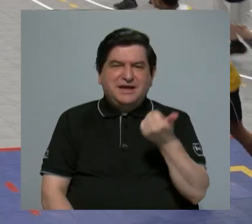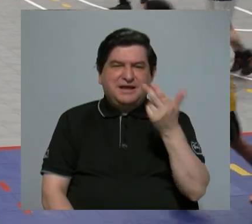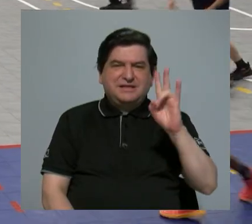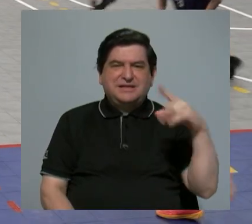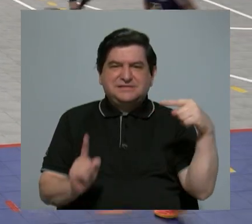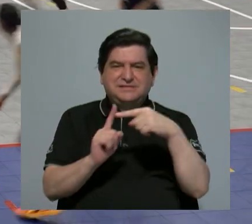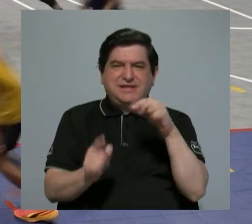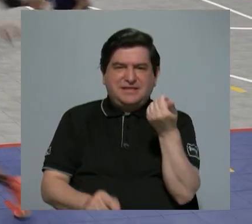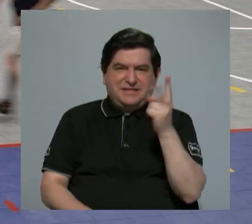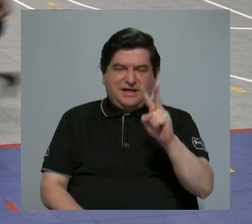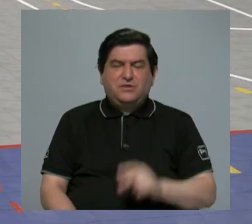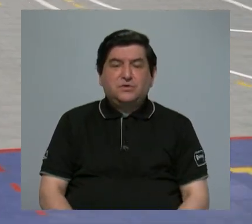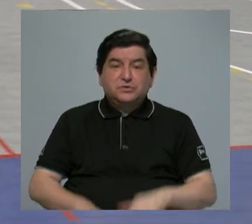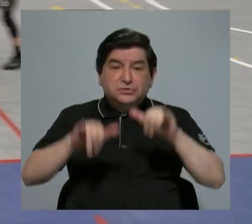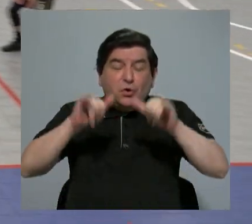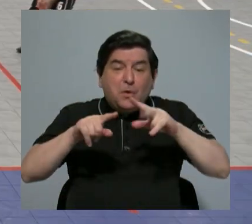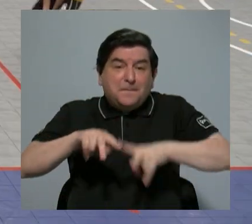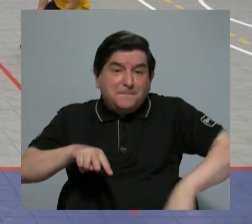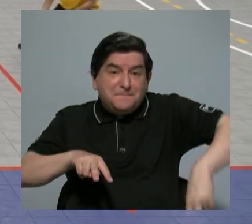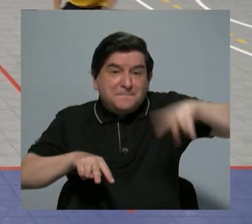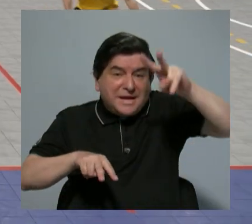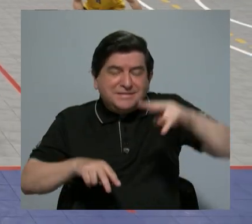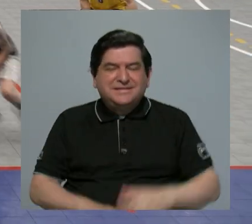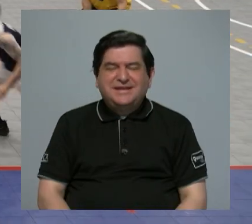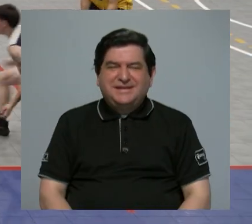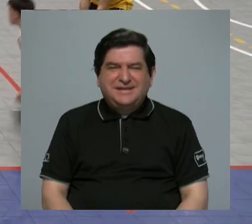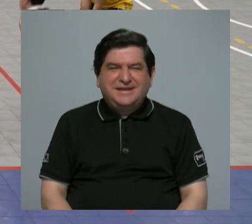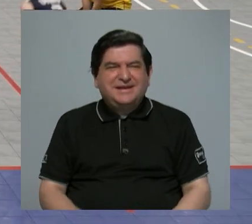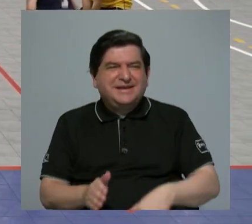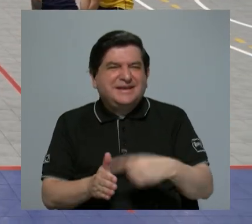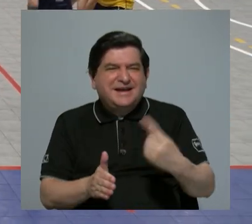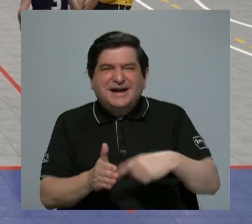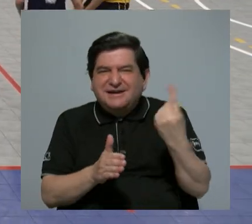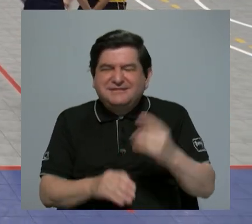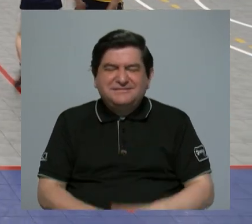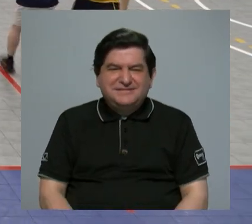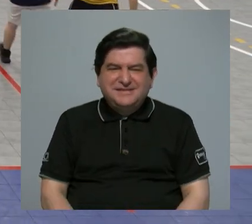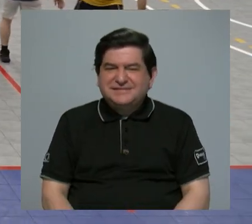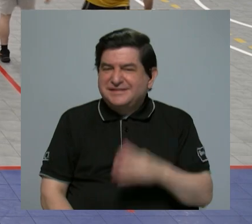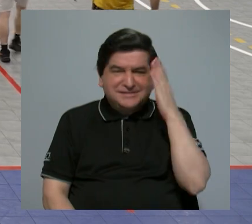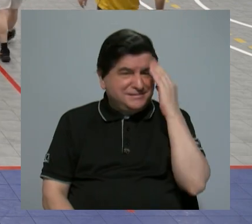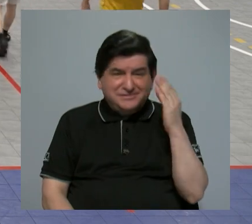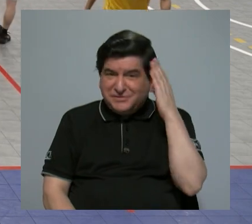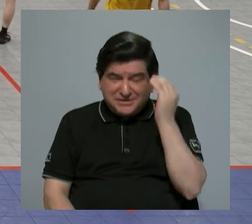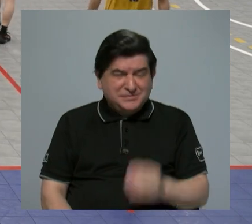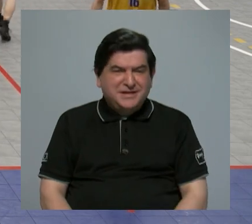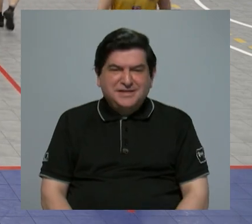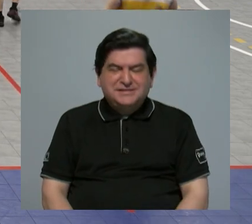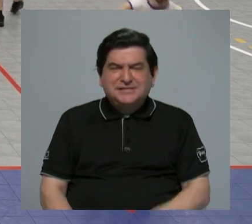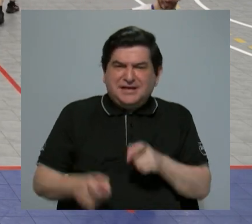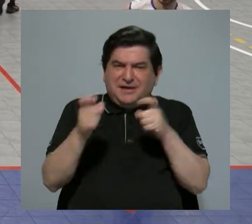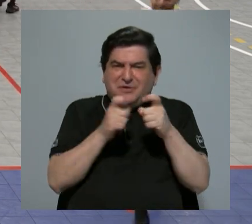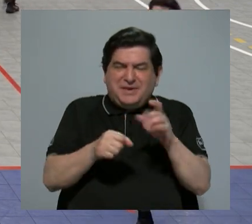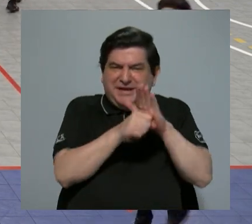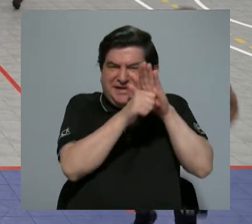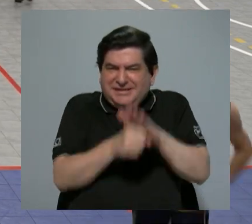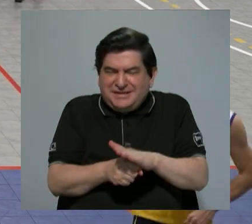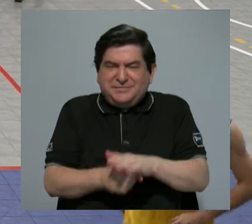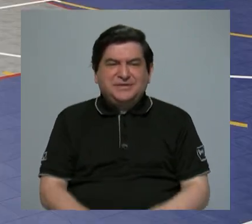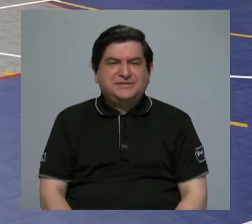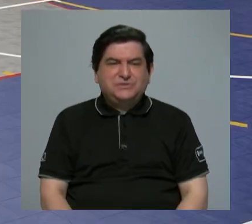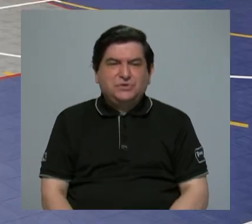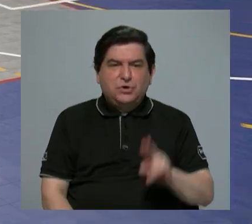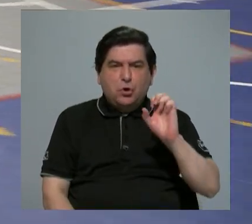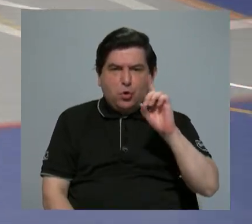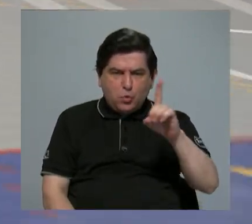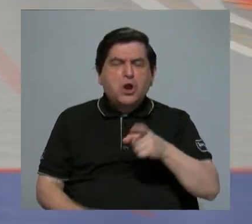este momento. Sí, mantener esa ventaja es contraproducencial si no tienen la experiencia de saber cómo manejar la presión del otro equipo.